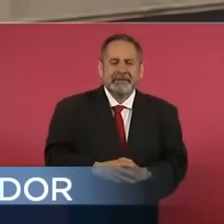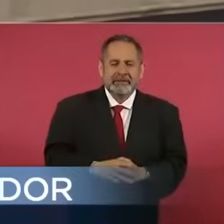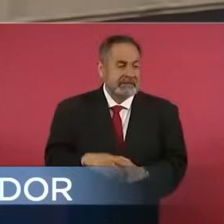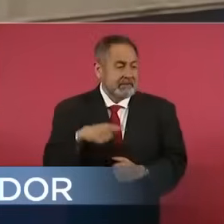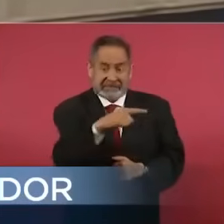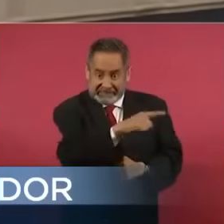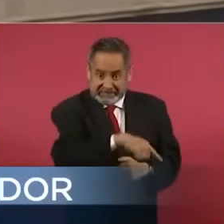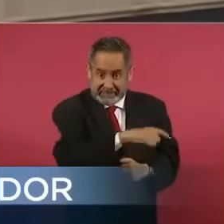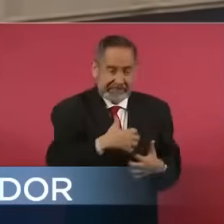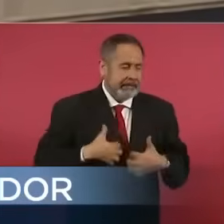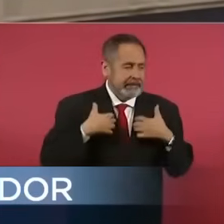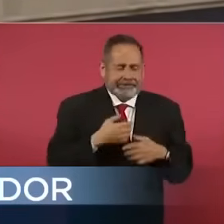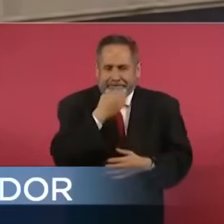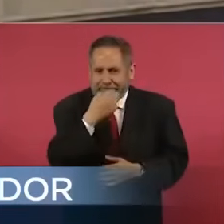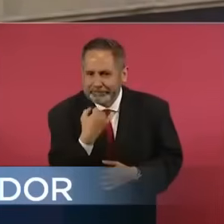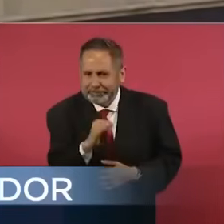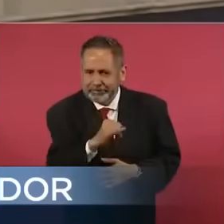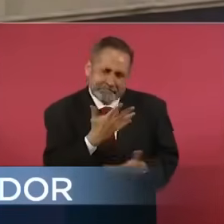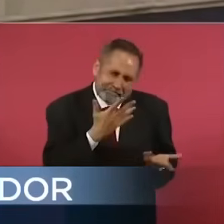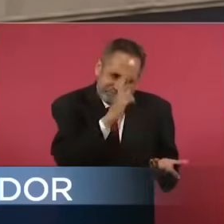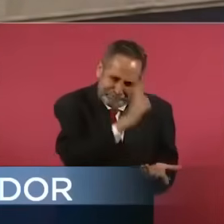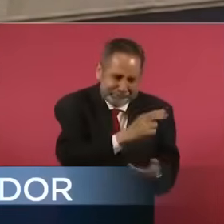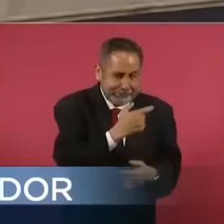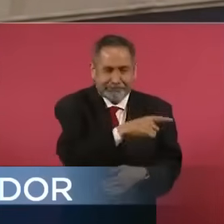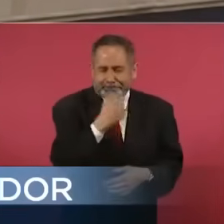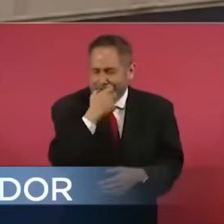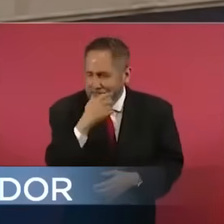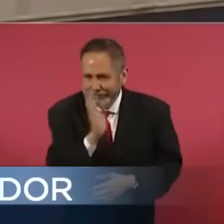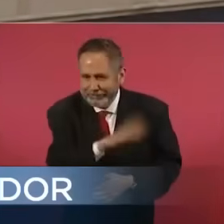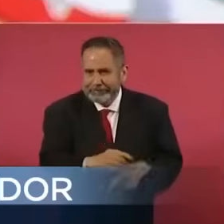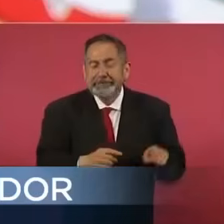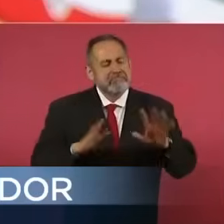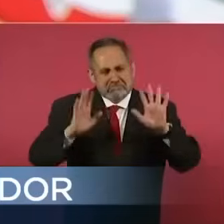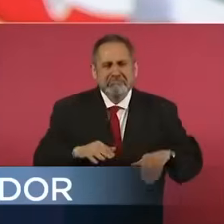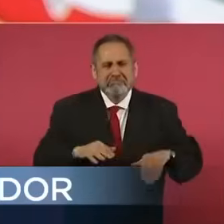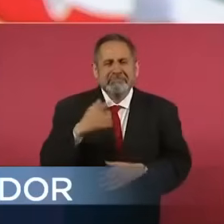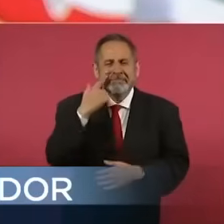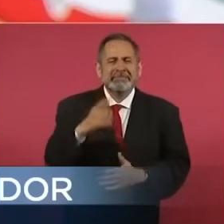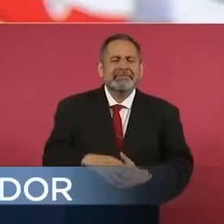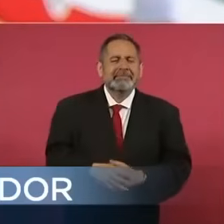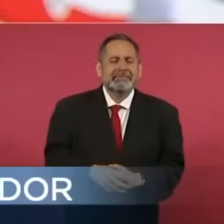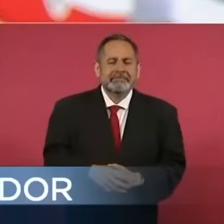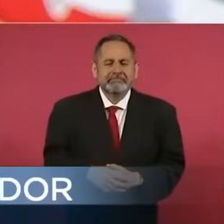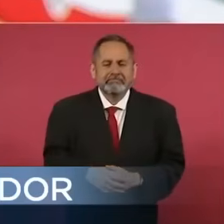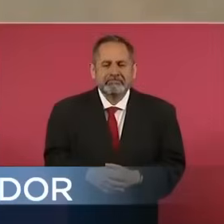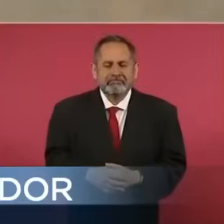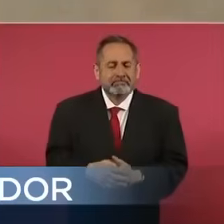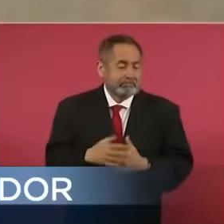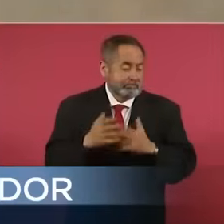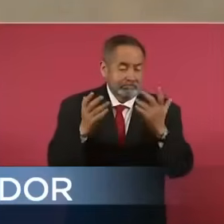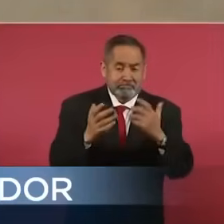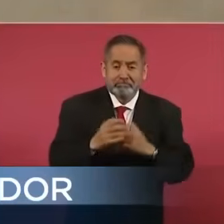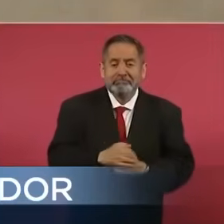hacen hasta el ridículo, lo digo con todo respeto, y no podríamos